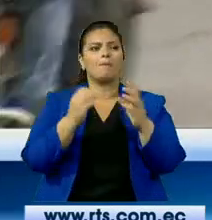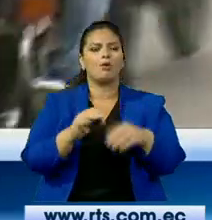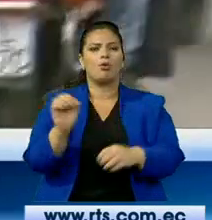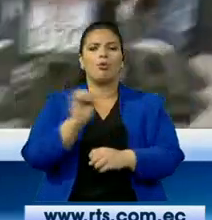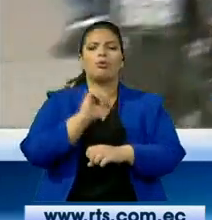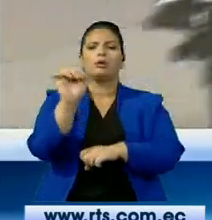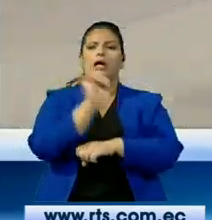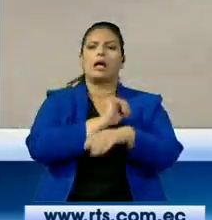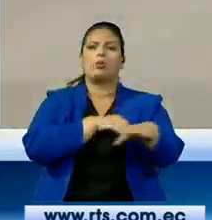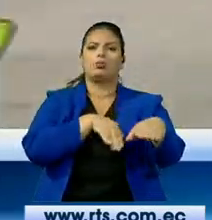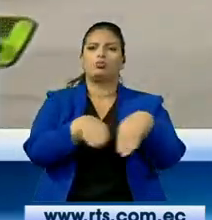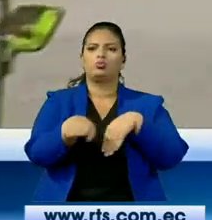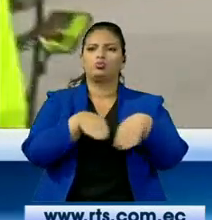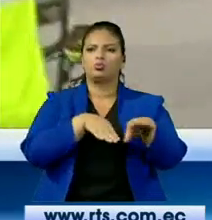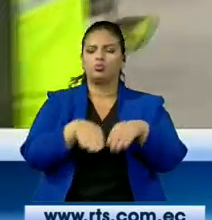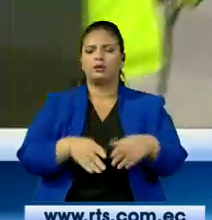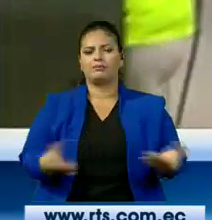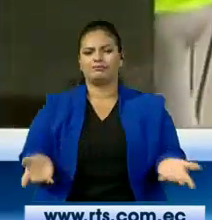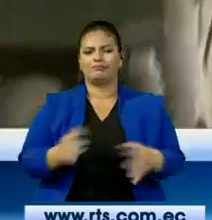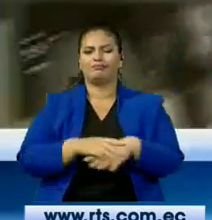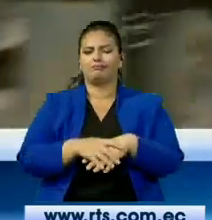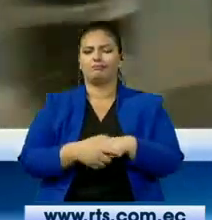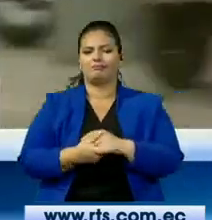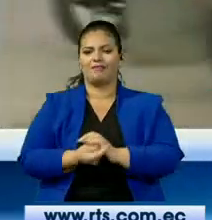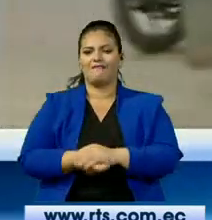Sí, bueno,